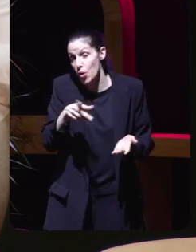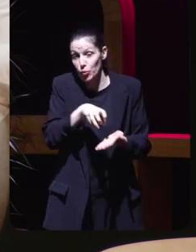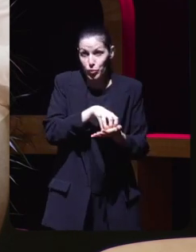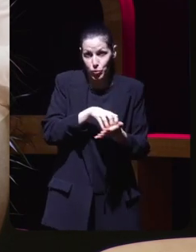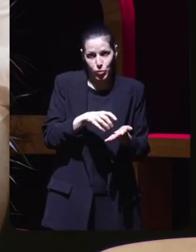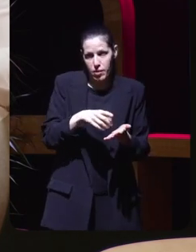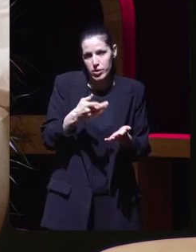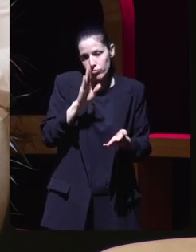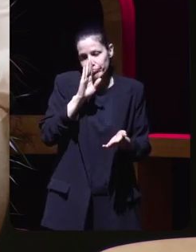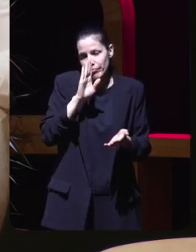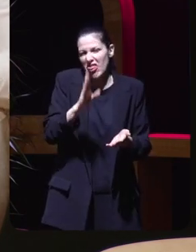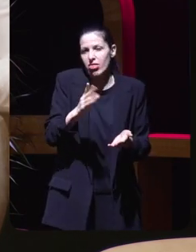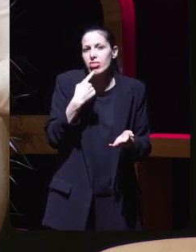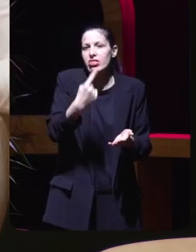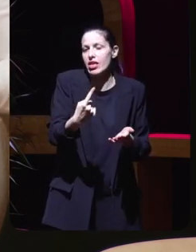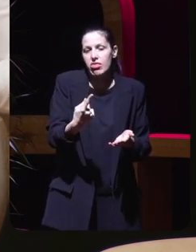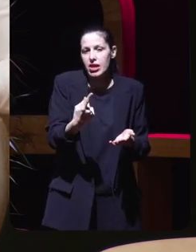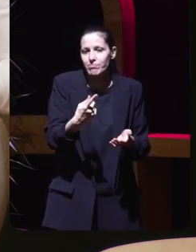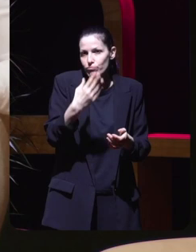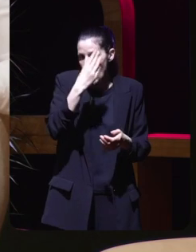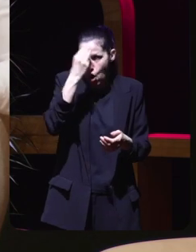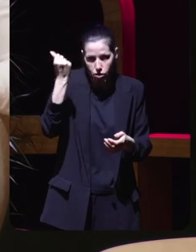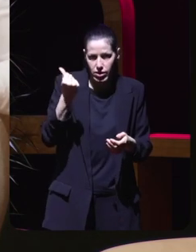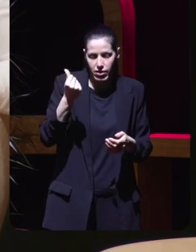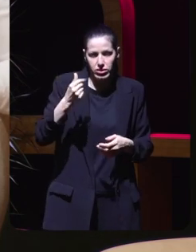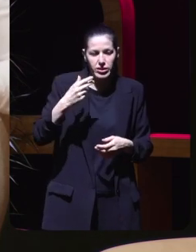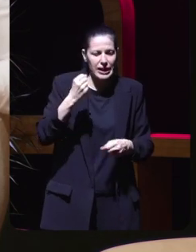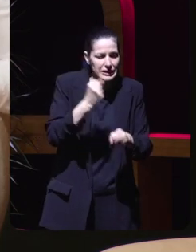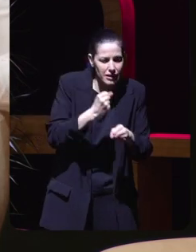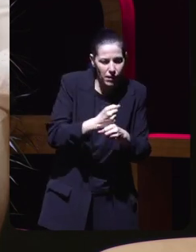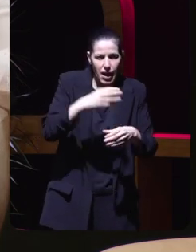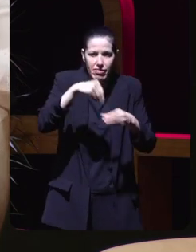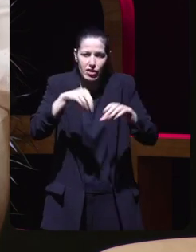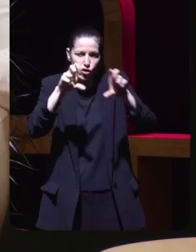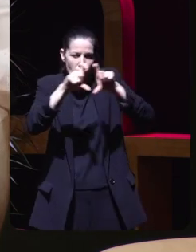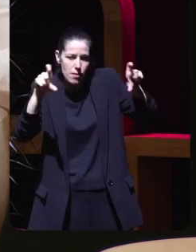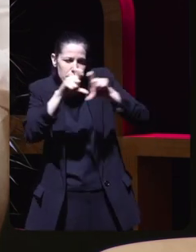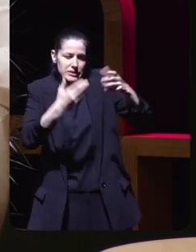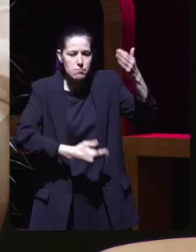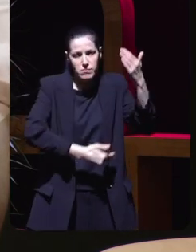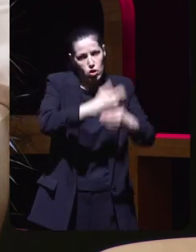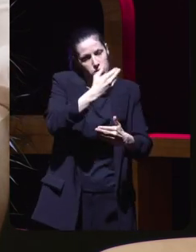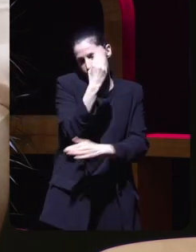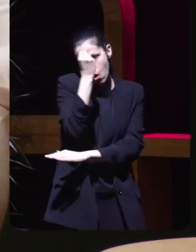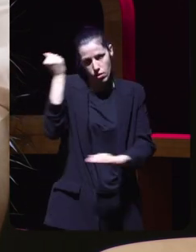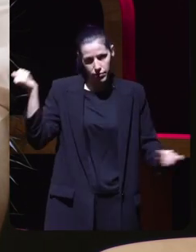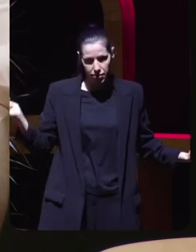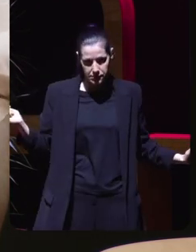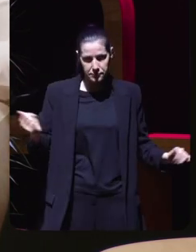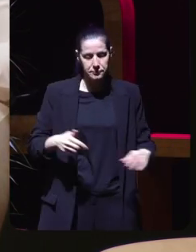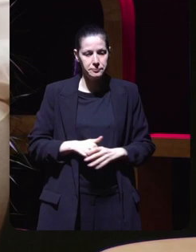podrán trabajar de lo suyo nunca nunca van a poder ser periodistas no van a poder trabajar en una empresa de periodismo y claro